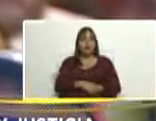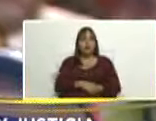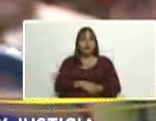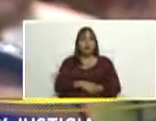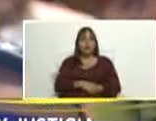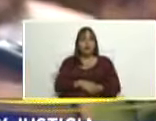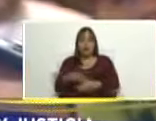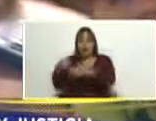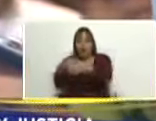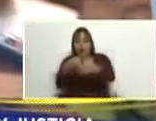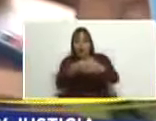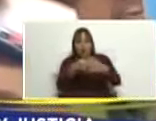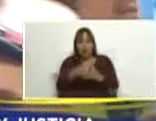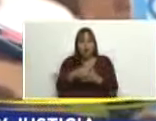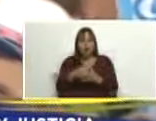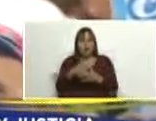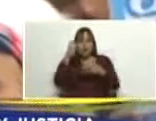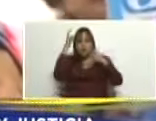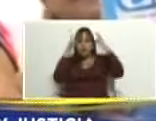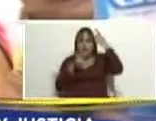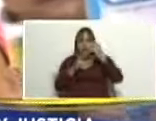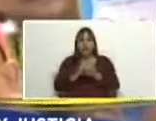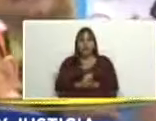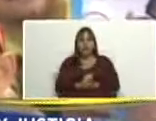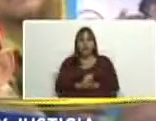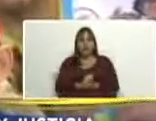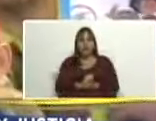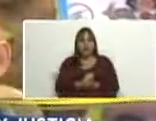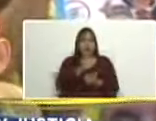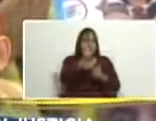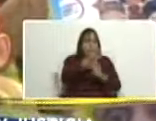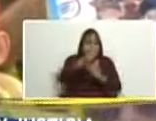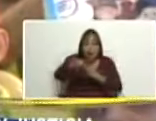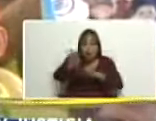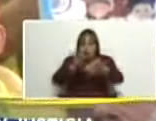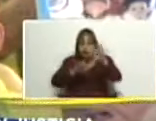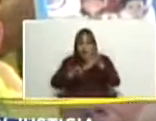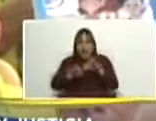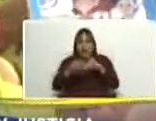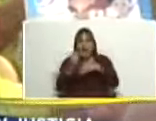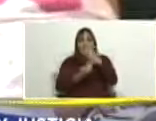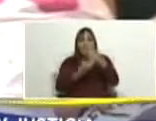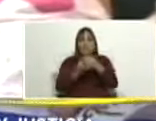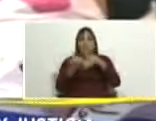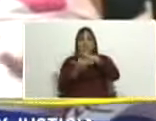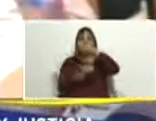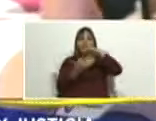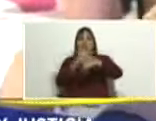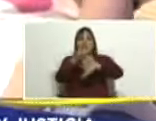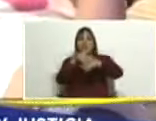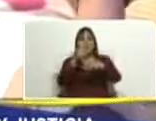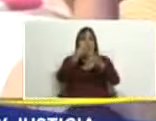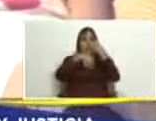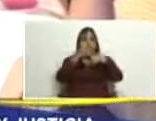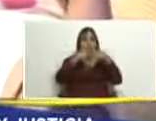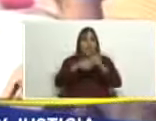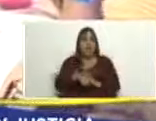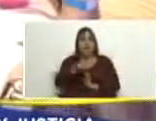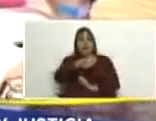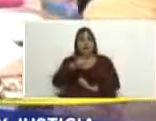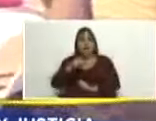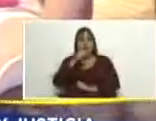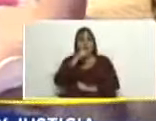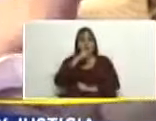brigadas territoriales Hugo Chávez por parte del Instituto Nacional de Nutrición a nuestros adultos